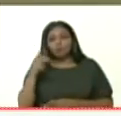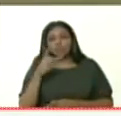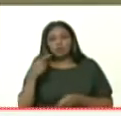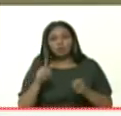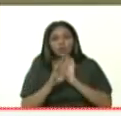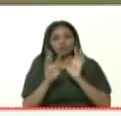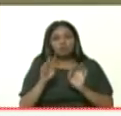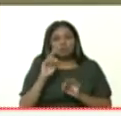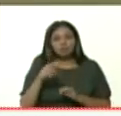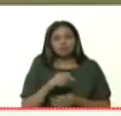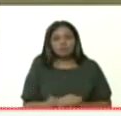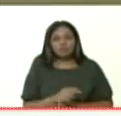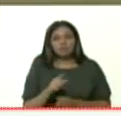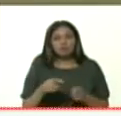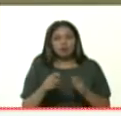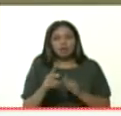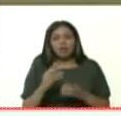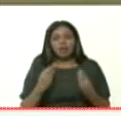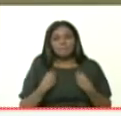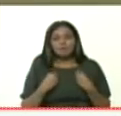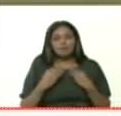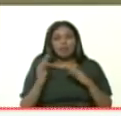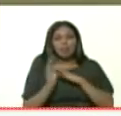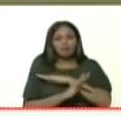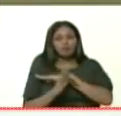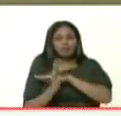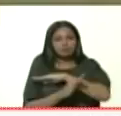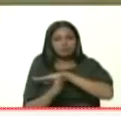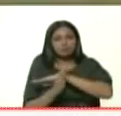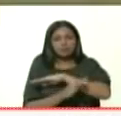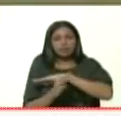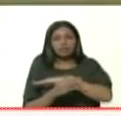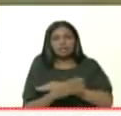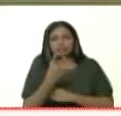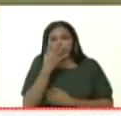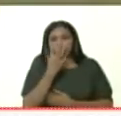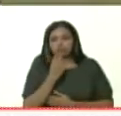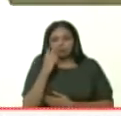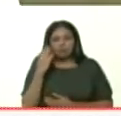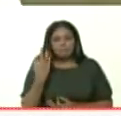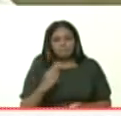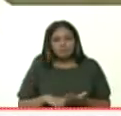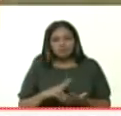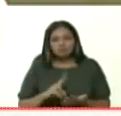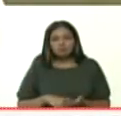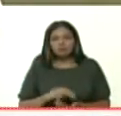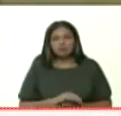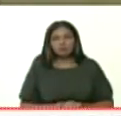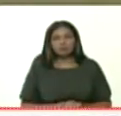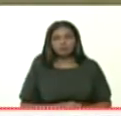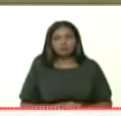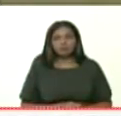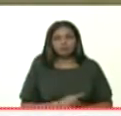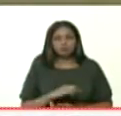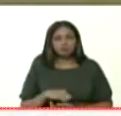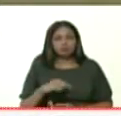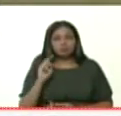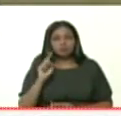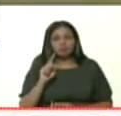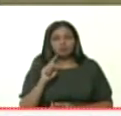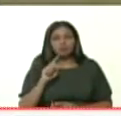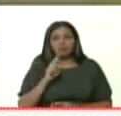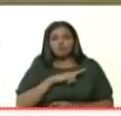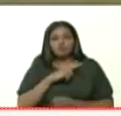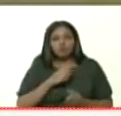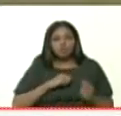de aquellas que hacen vida en la frontera. ¡Qué tristeza! Necesitamos que estos poderosos movimientos